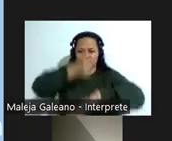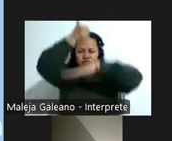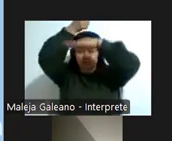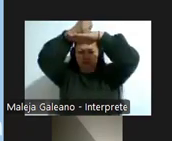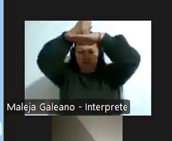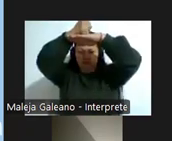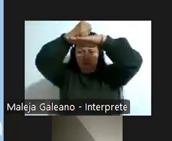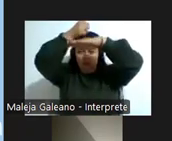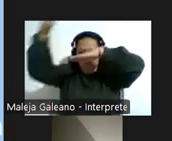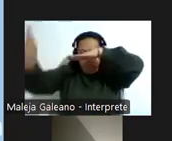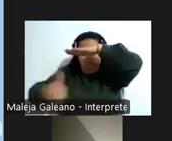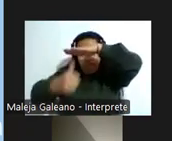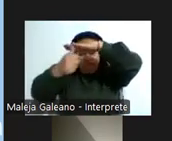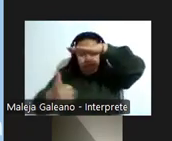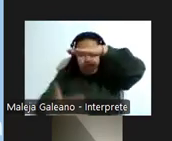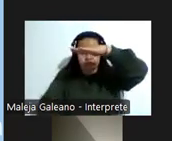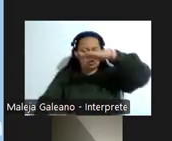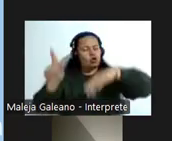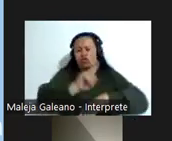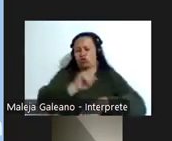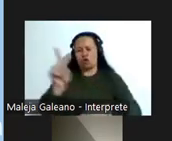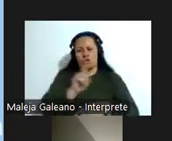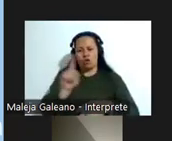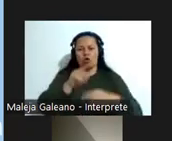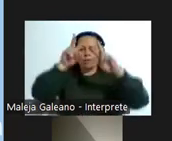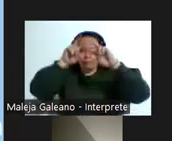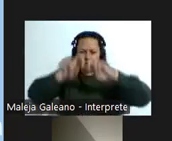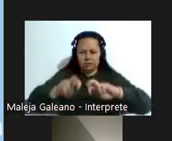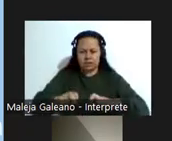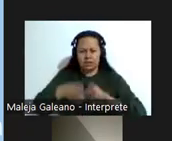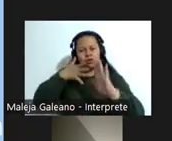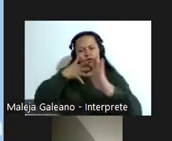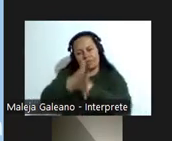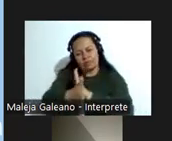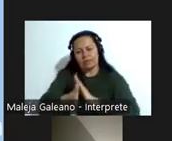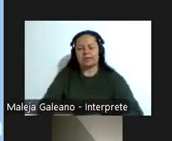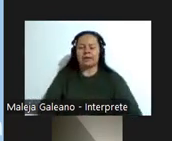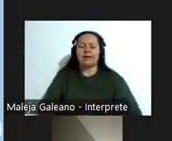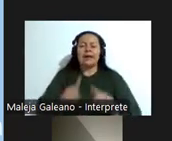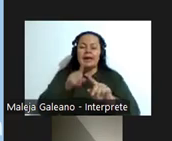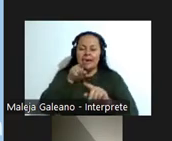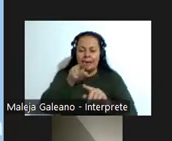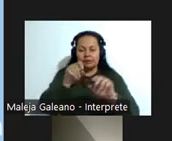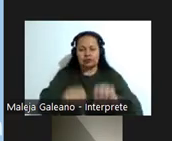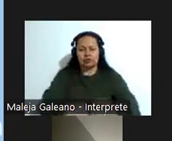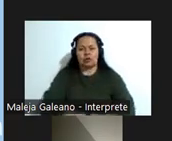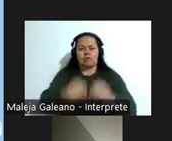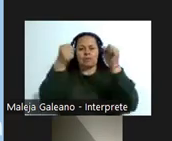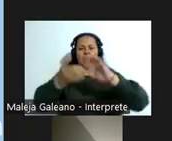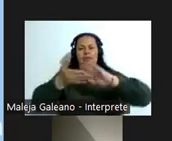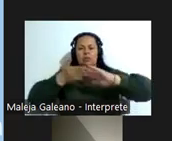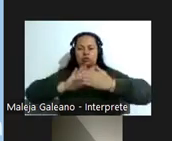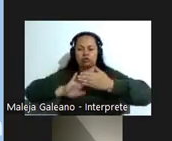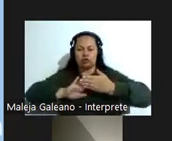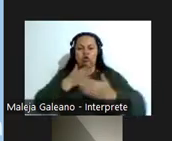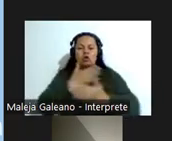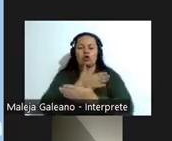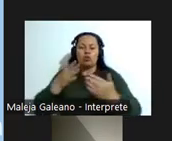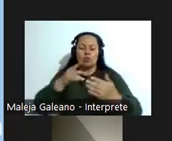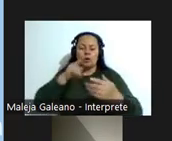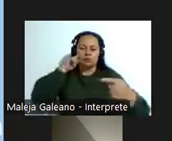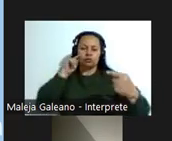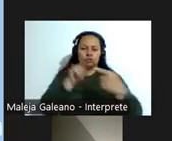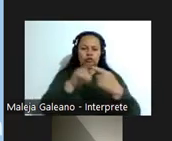investigador informante o investigadora informante. Hay que romper como ese pacto con la propia subjetivación